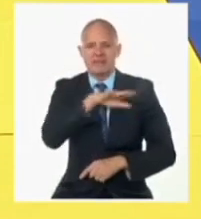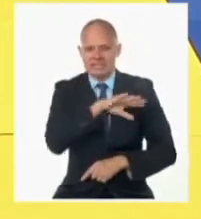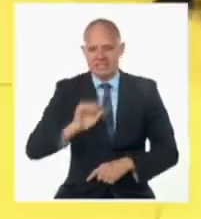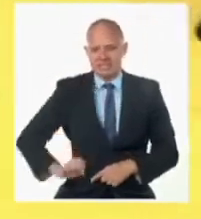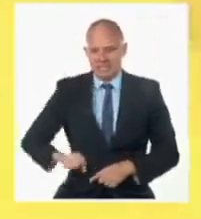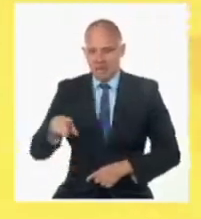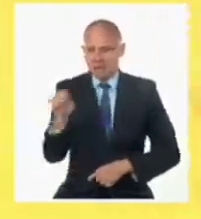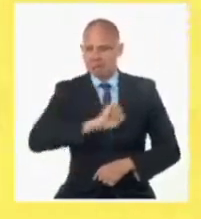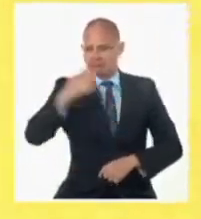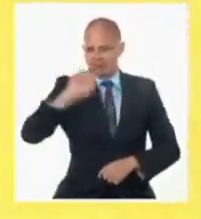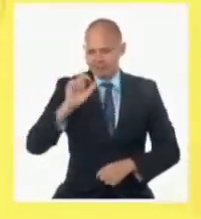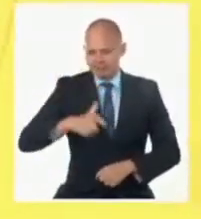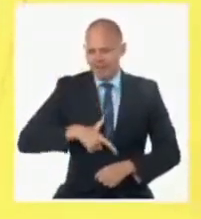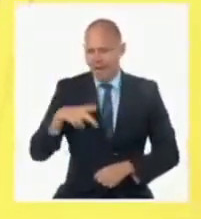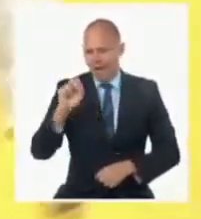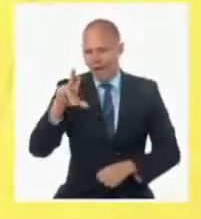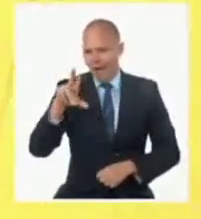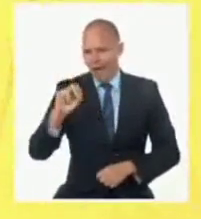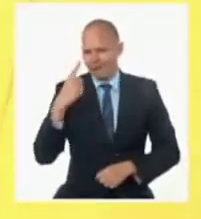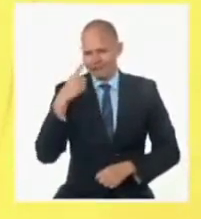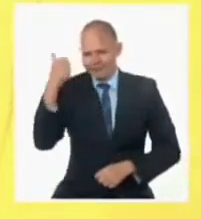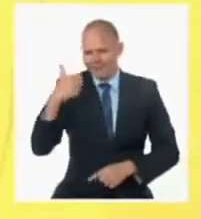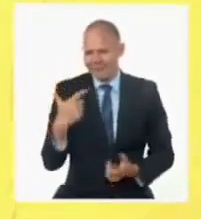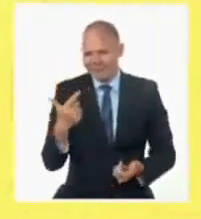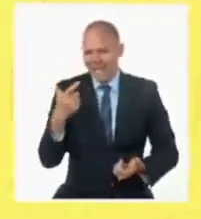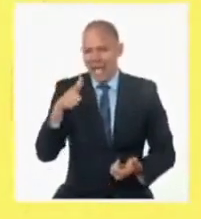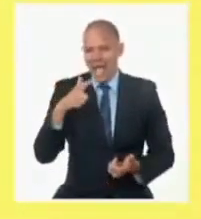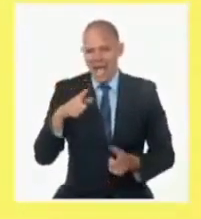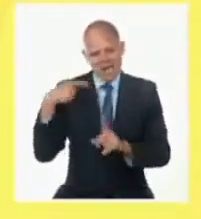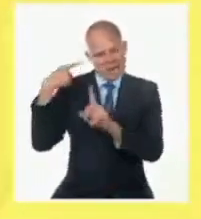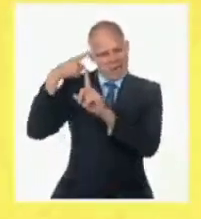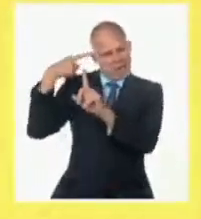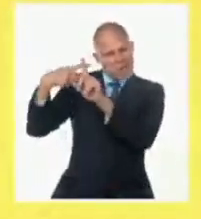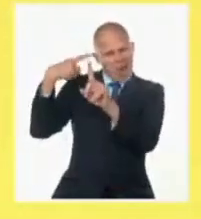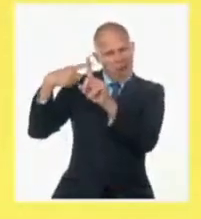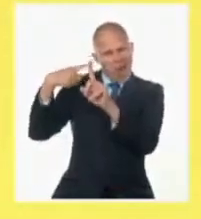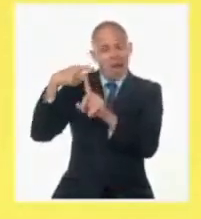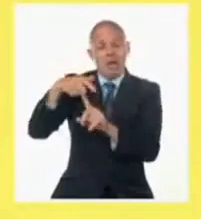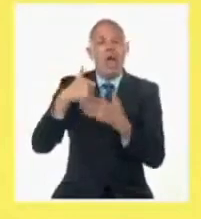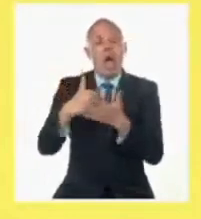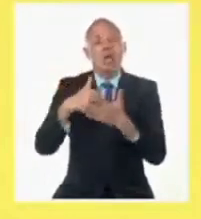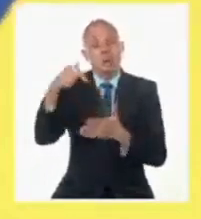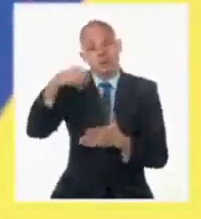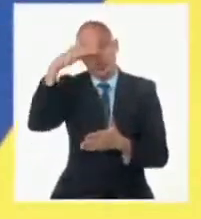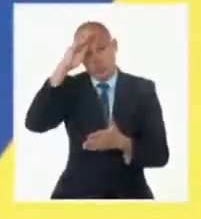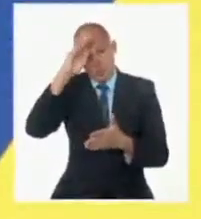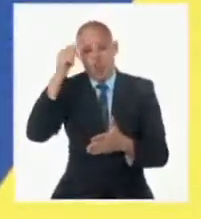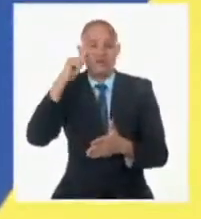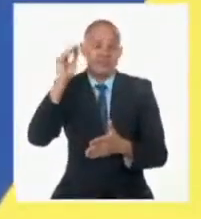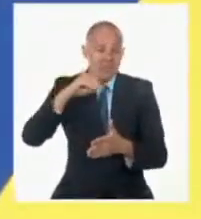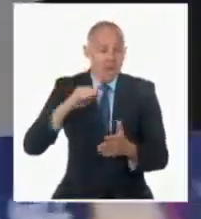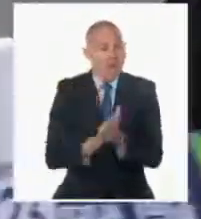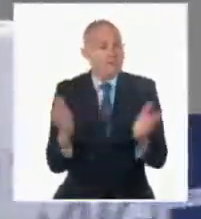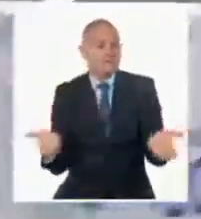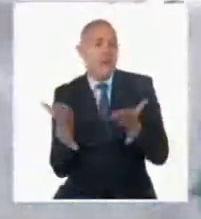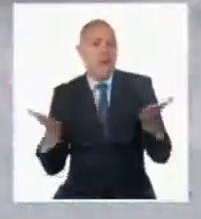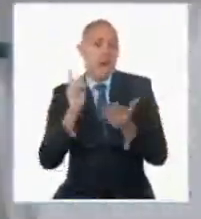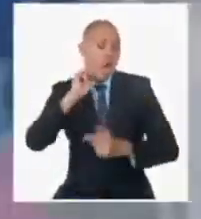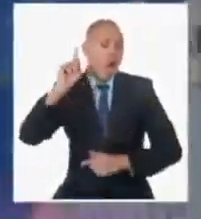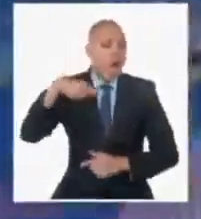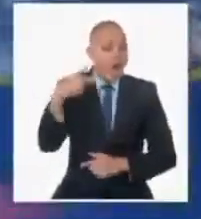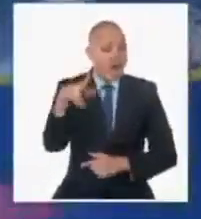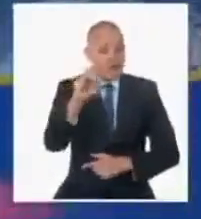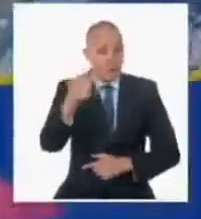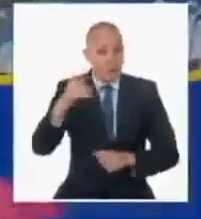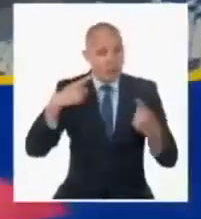Caribe, lanzando el optimismo que necesita el judo para contar con ella en los Juegos Olímpicos de París en 2024. Una de las